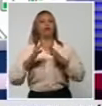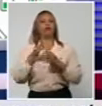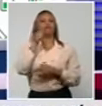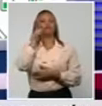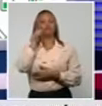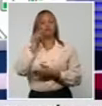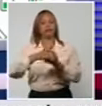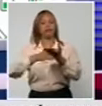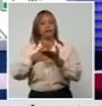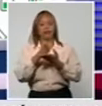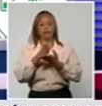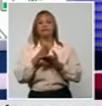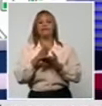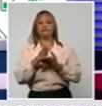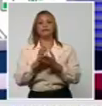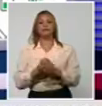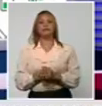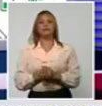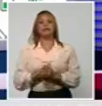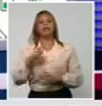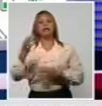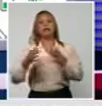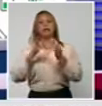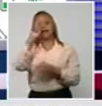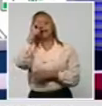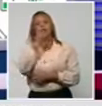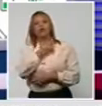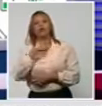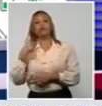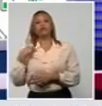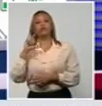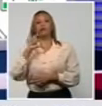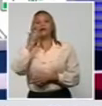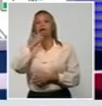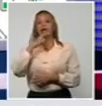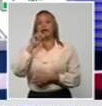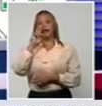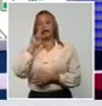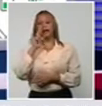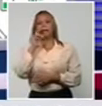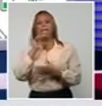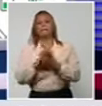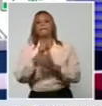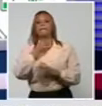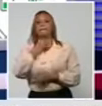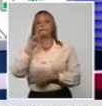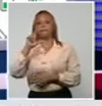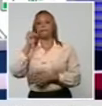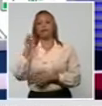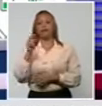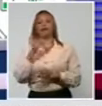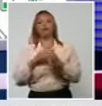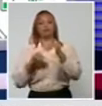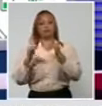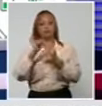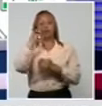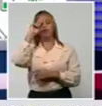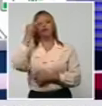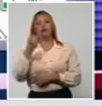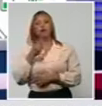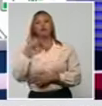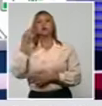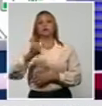doctor Carmelo Trujillo desde el Ministerio de Salud Pública y precisamente desde el Departamento de Control Sanitario Internacional. Hoy nos pone al tanto de todo cuanto se